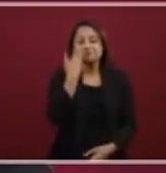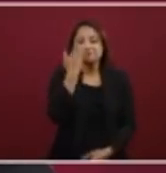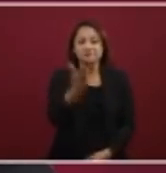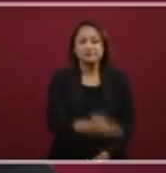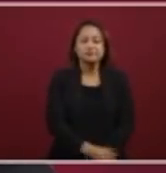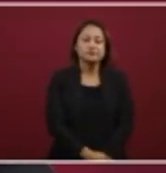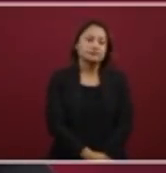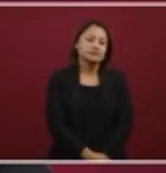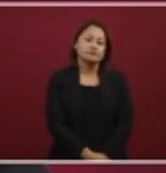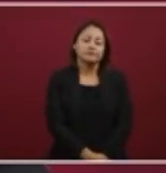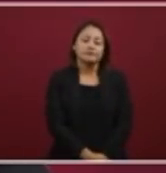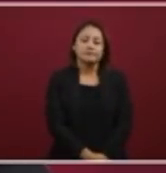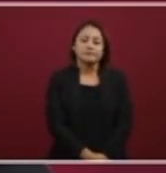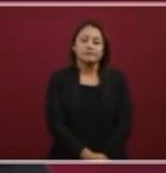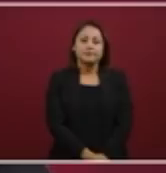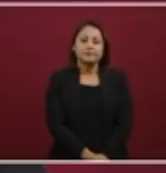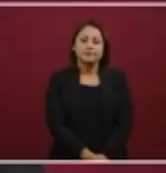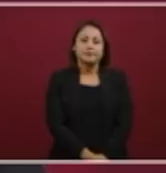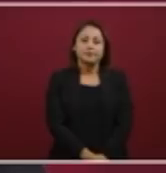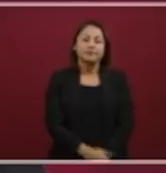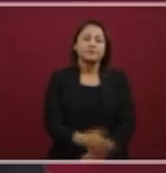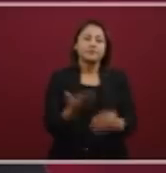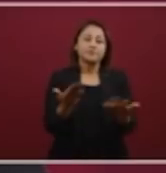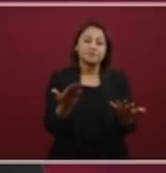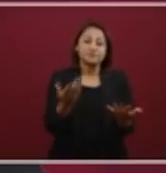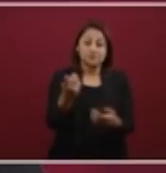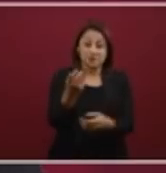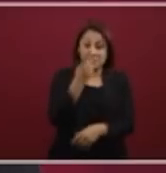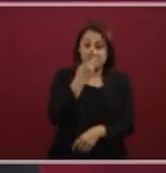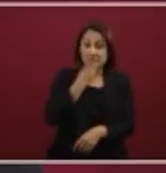falta de medicamentos